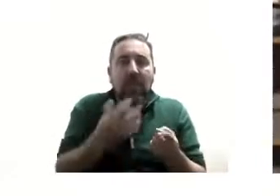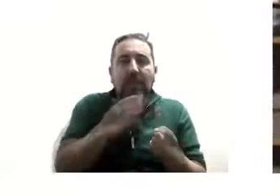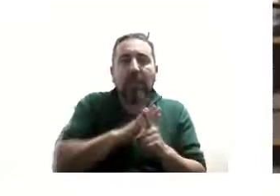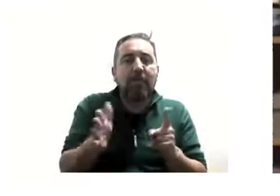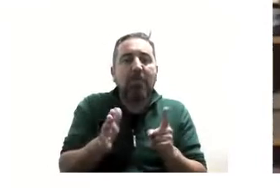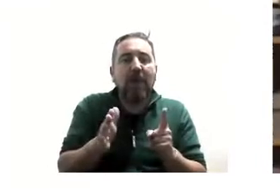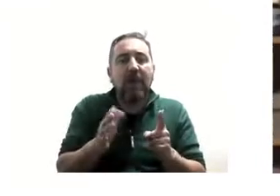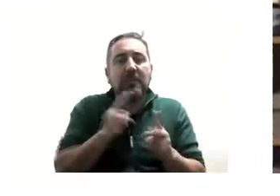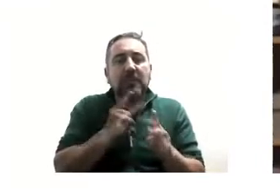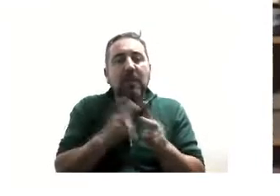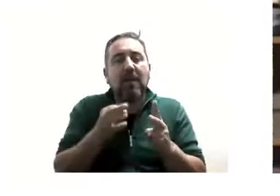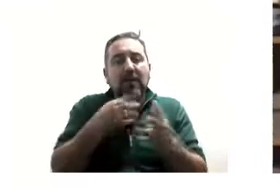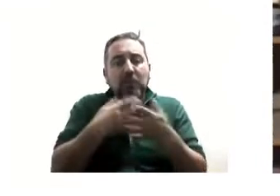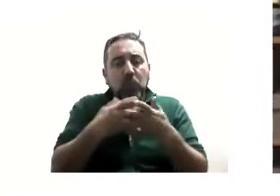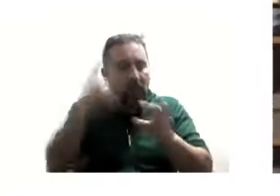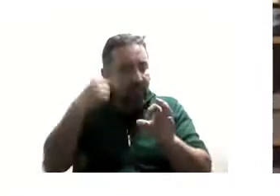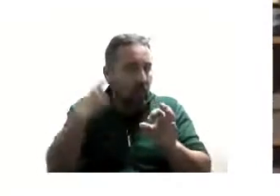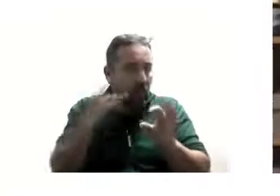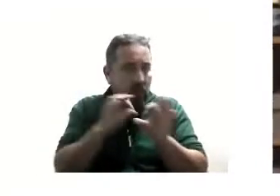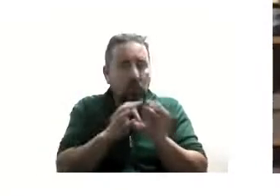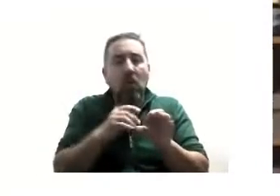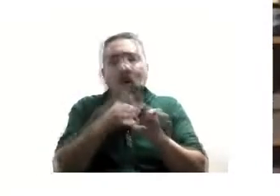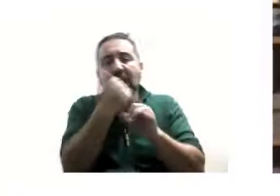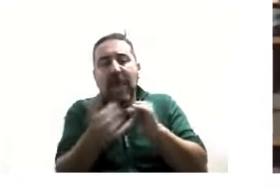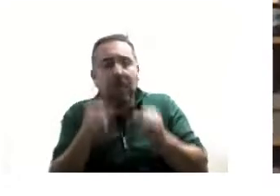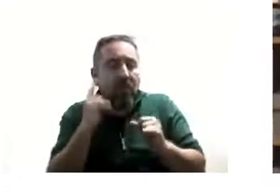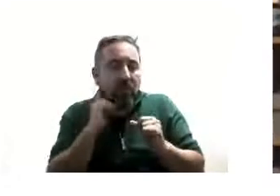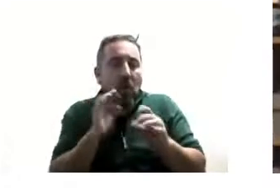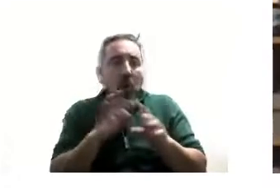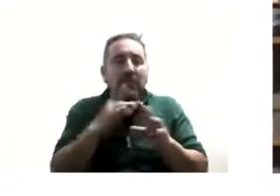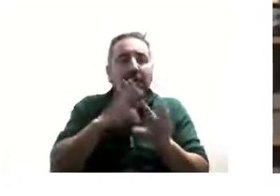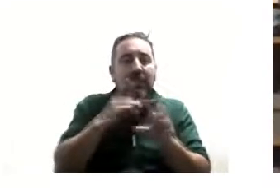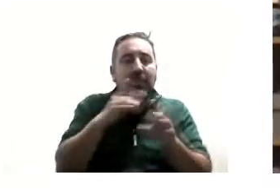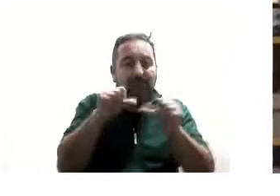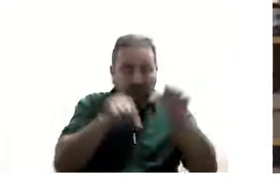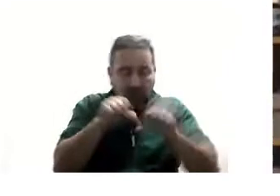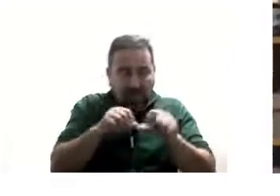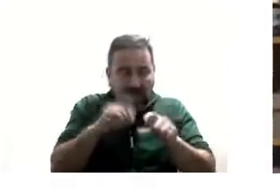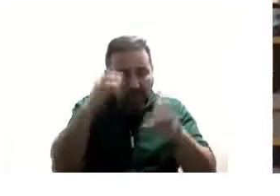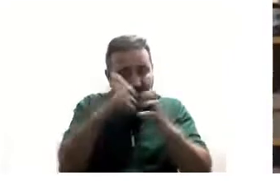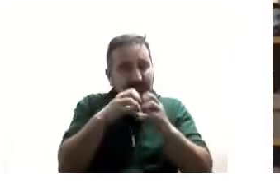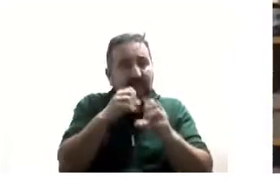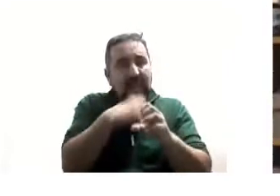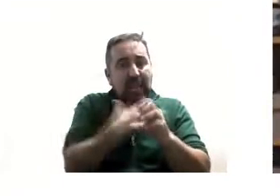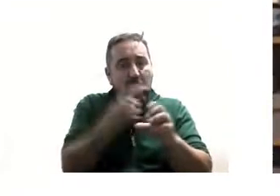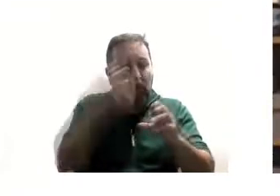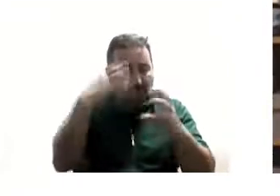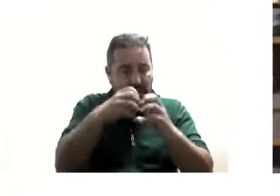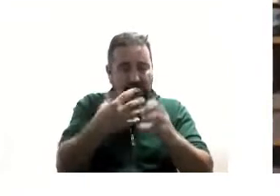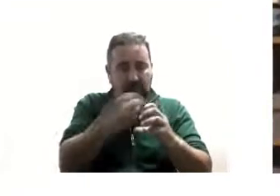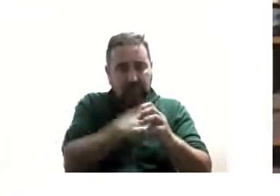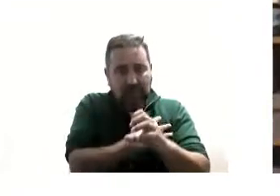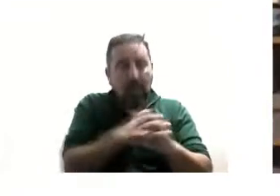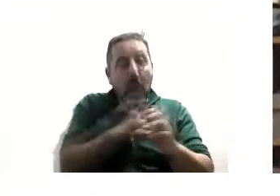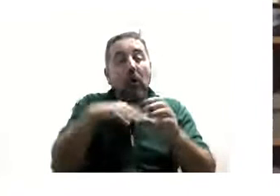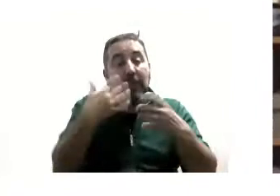malformaciones de otras estructuras del oído, como el nervio facial, o que salga líquido cefalorraquídeo durante la cirugía, o que la forma de la cóclea haga que